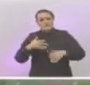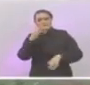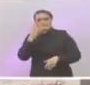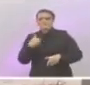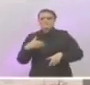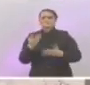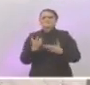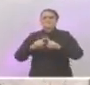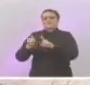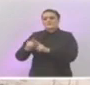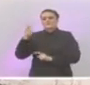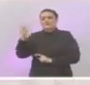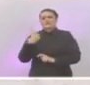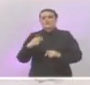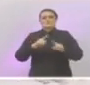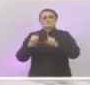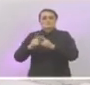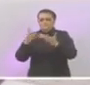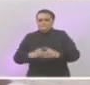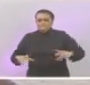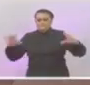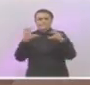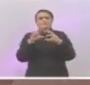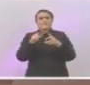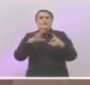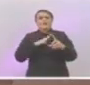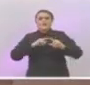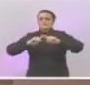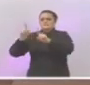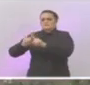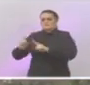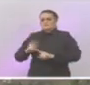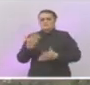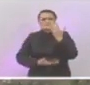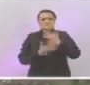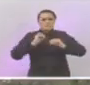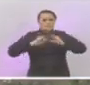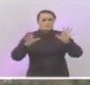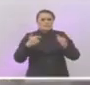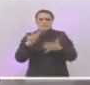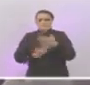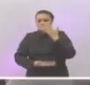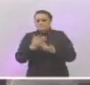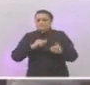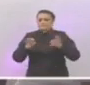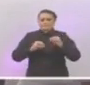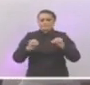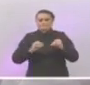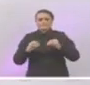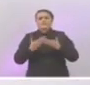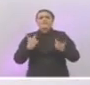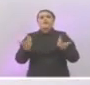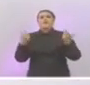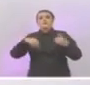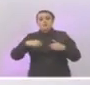la presencia de nuestra economía en los mercados globales y se ha diversificado nuestro aparato productivo. Al